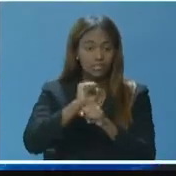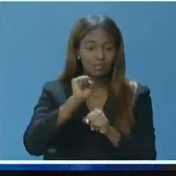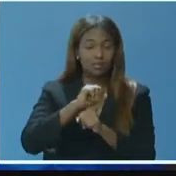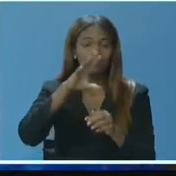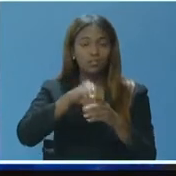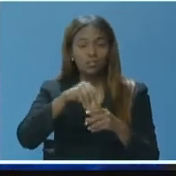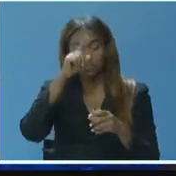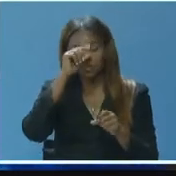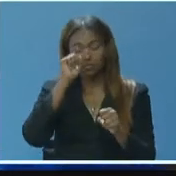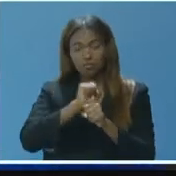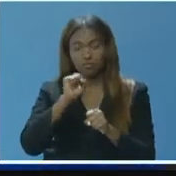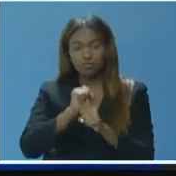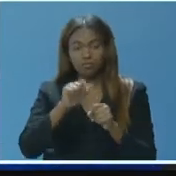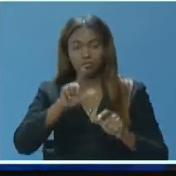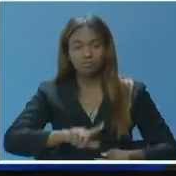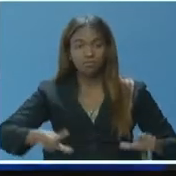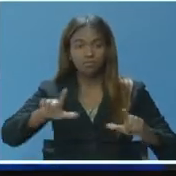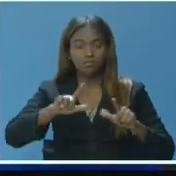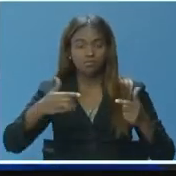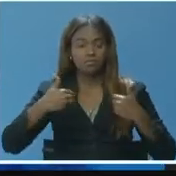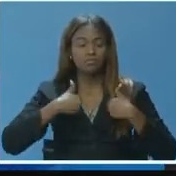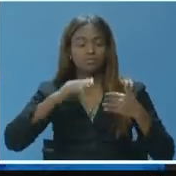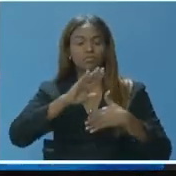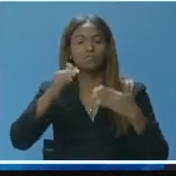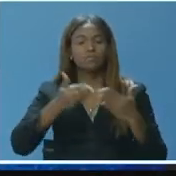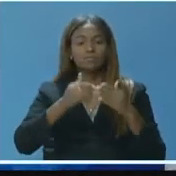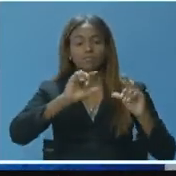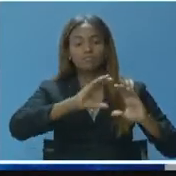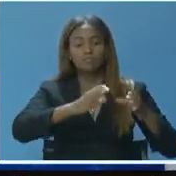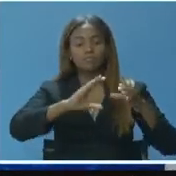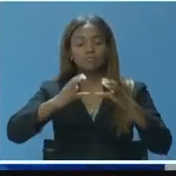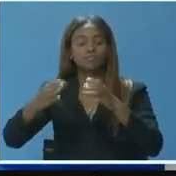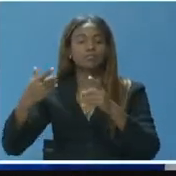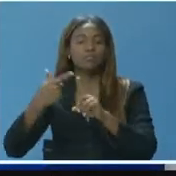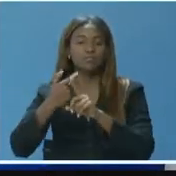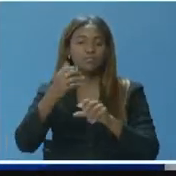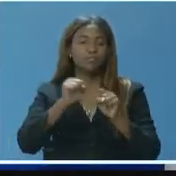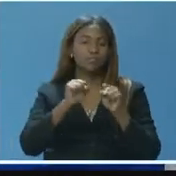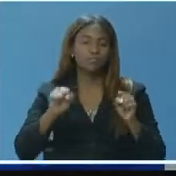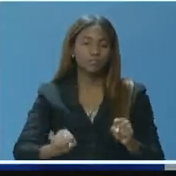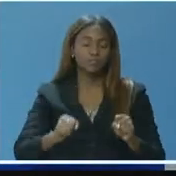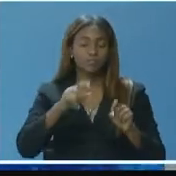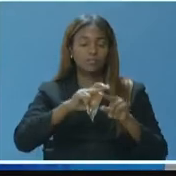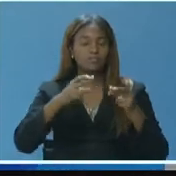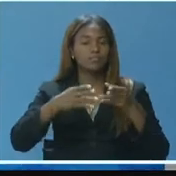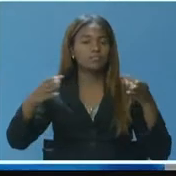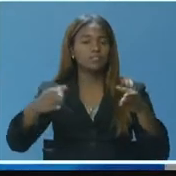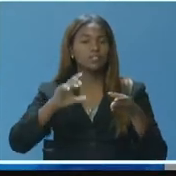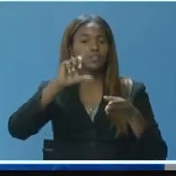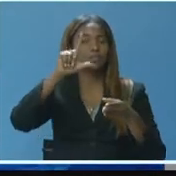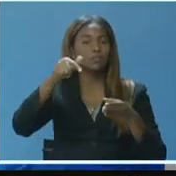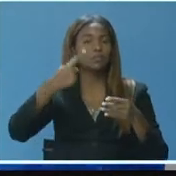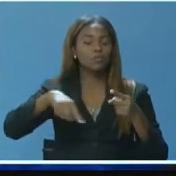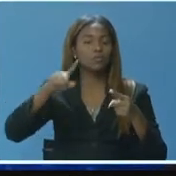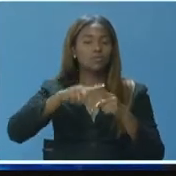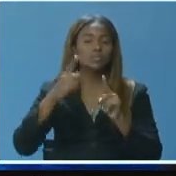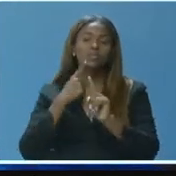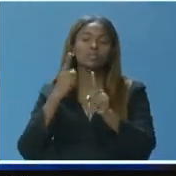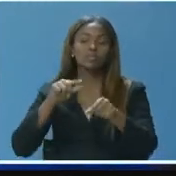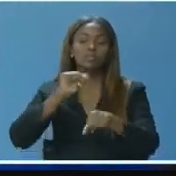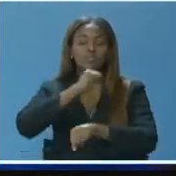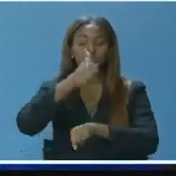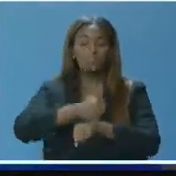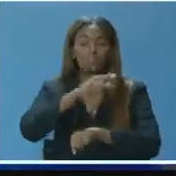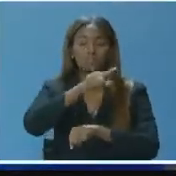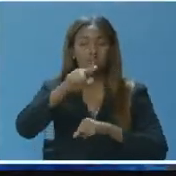para trabajar en las áreas físicas de todas las unidades del sistema. El encuentro se produce luego de la disposición que establece que